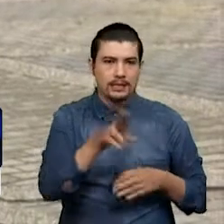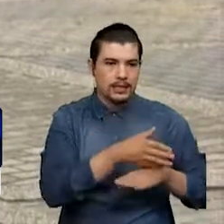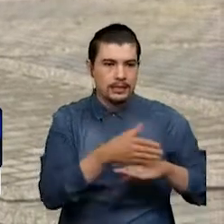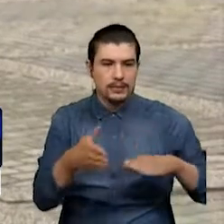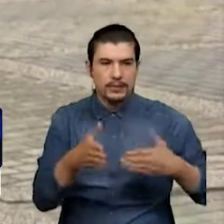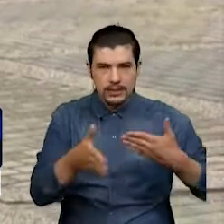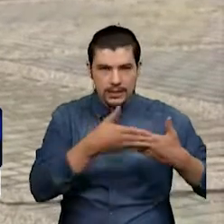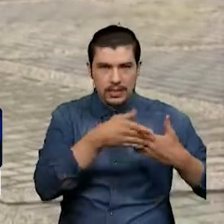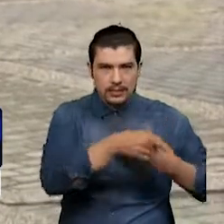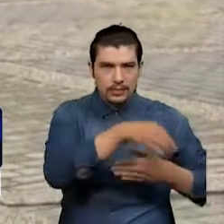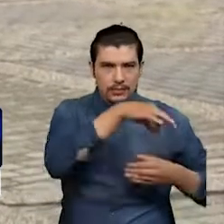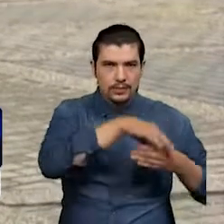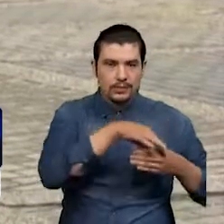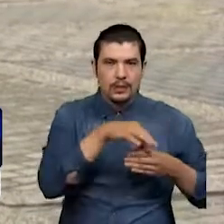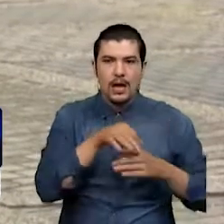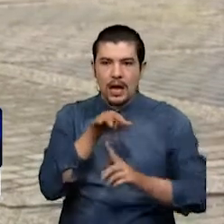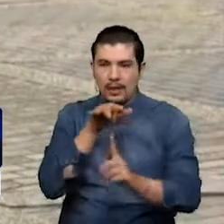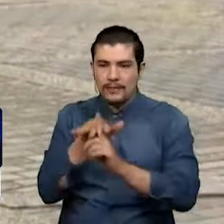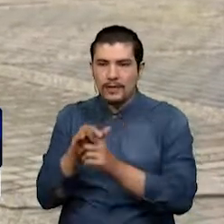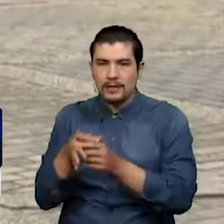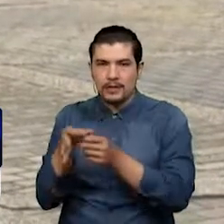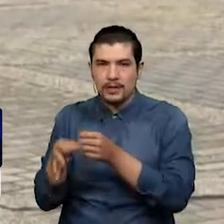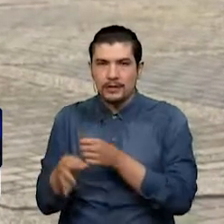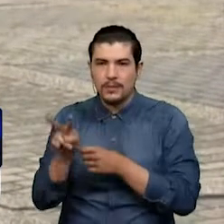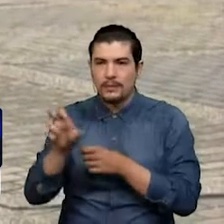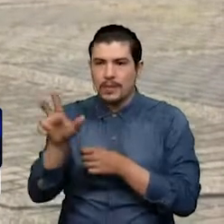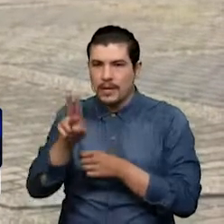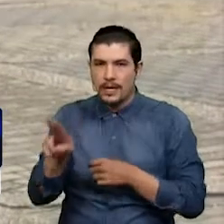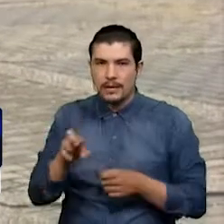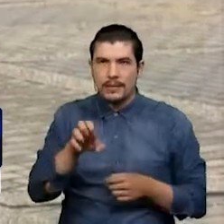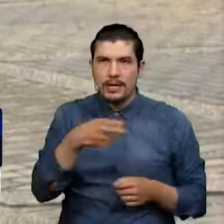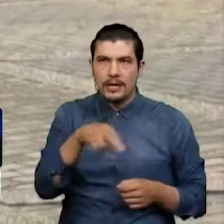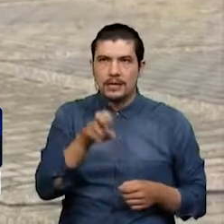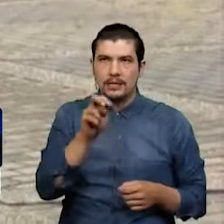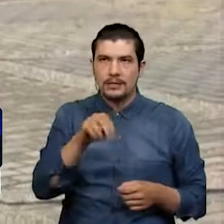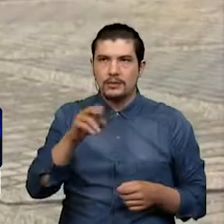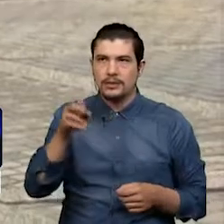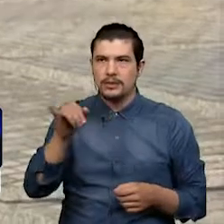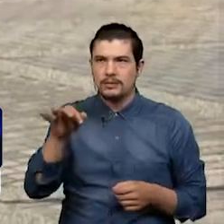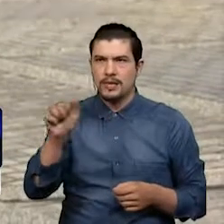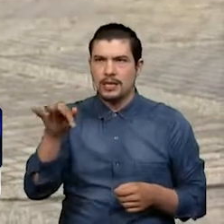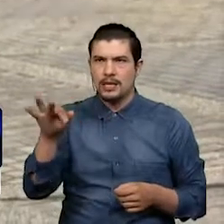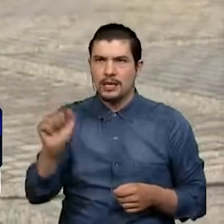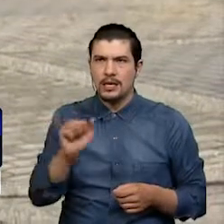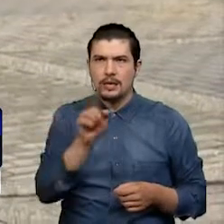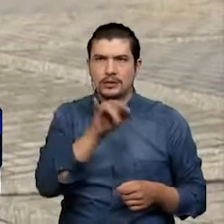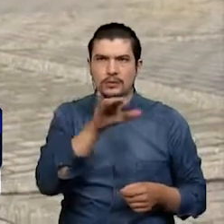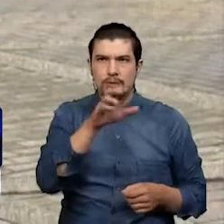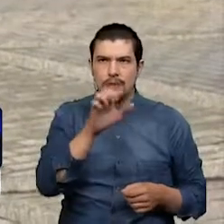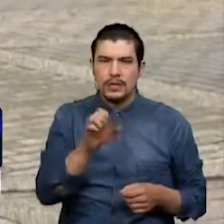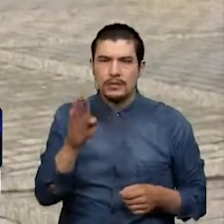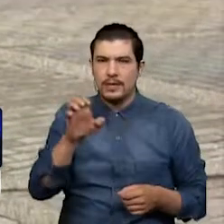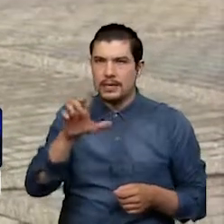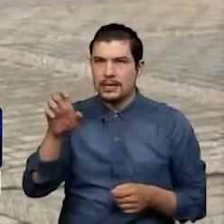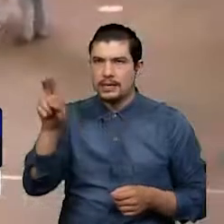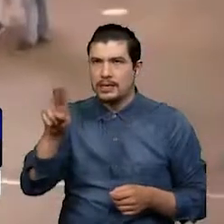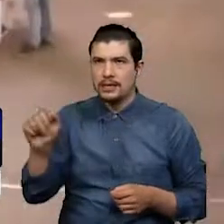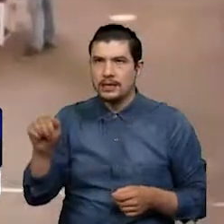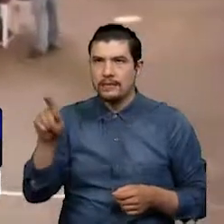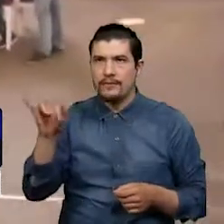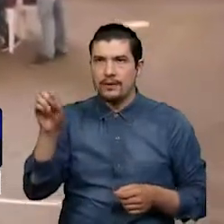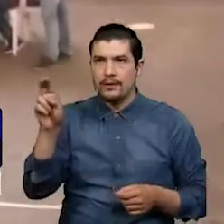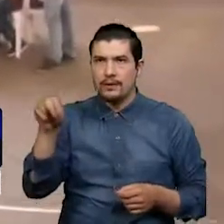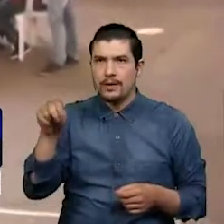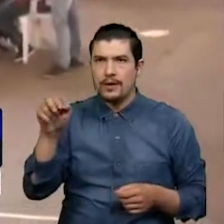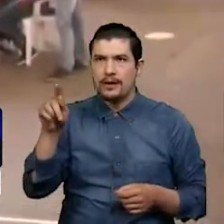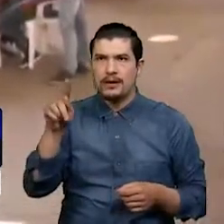que comprometió a los municipios de Vélez, El Peñón, Chipatá, La Paz, Aguada, Sucre, La Belleza, Florián, Jesús María